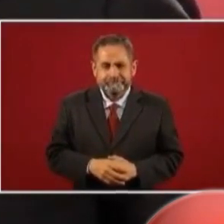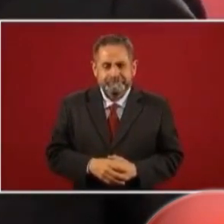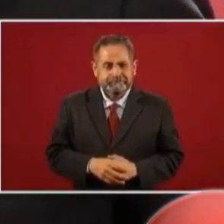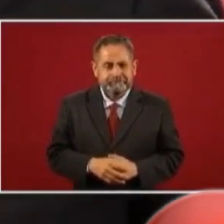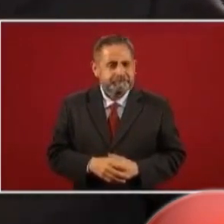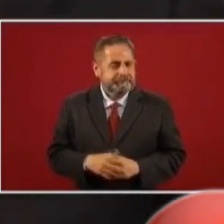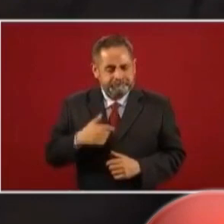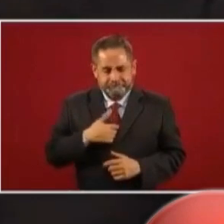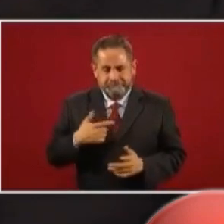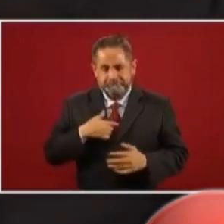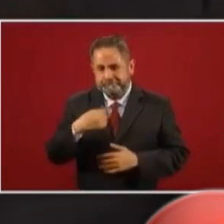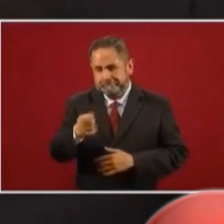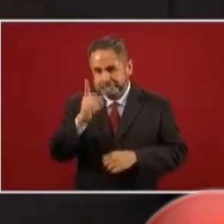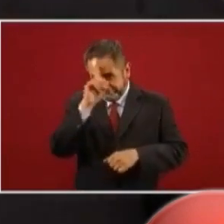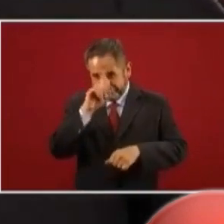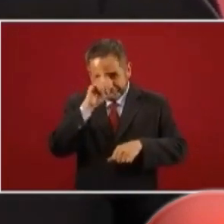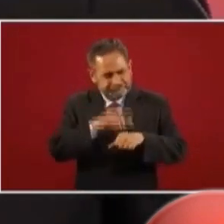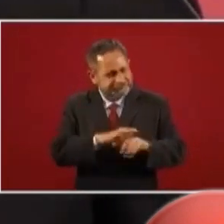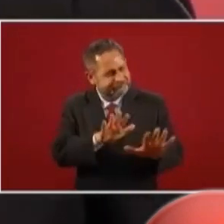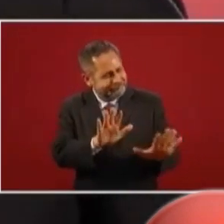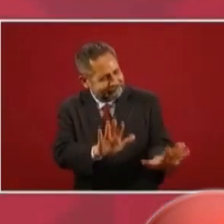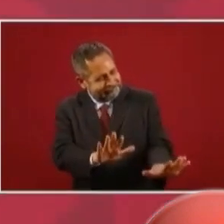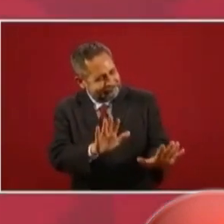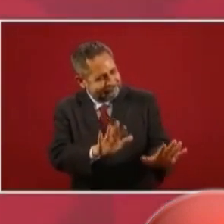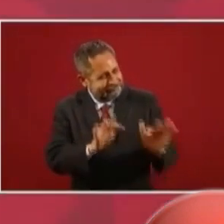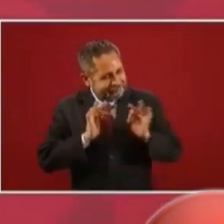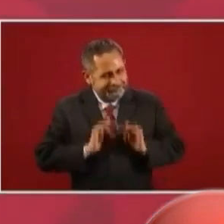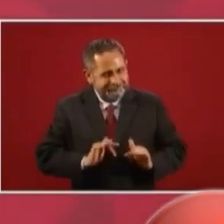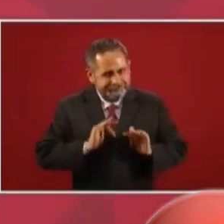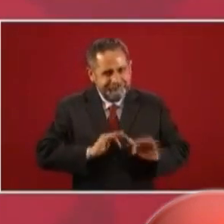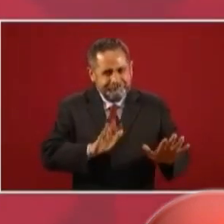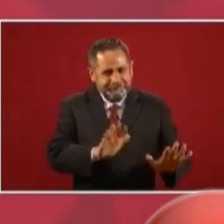Yo les recomendaría que se serenen